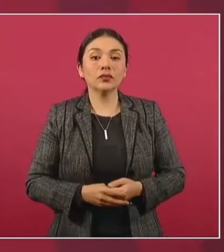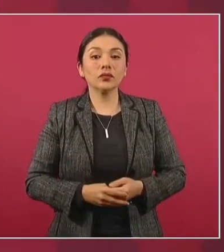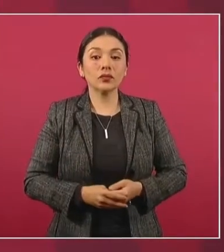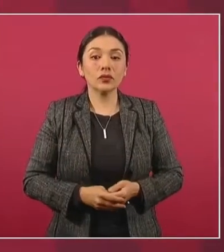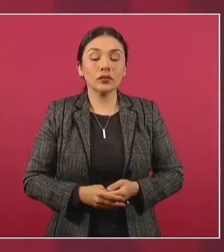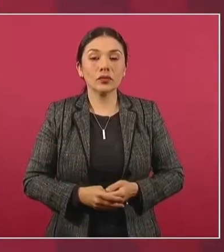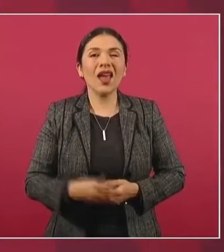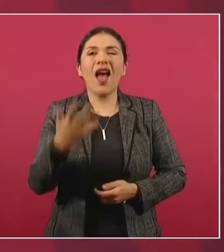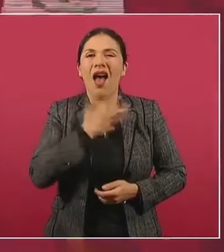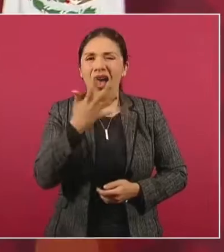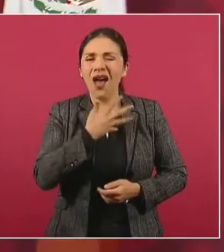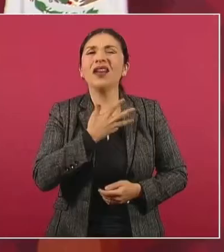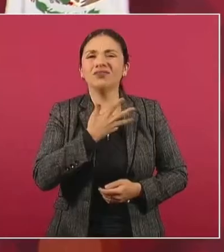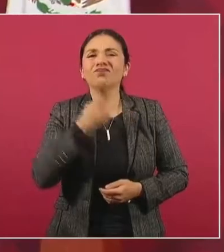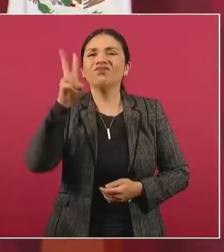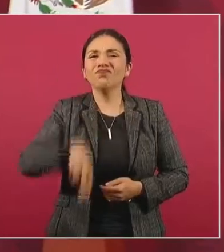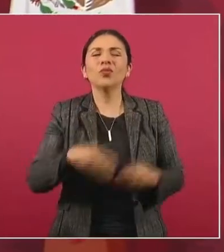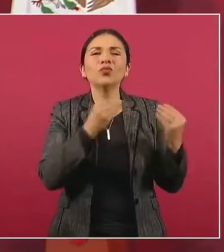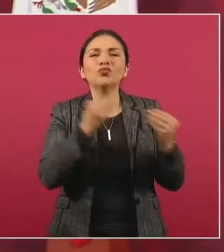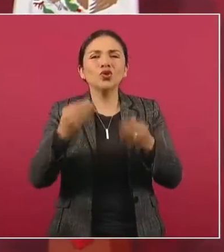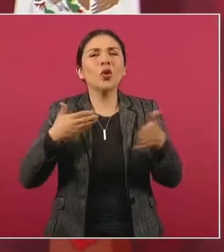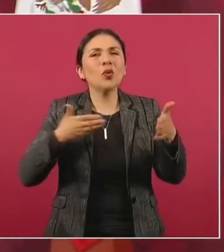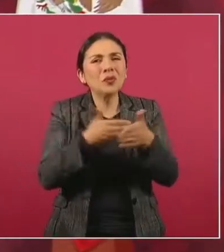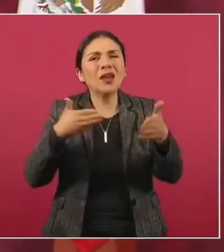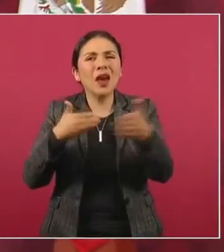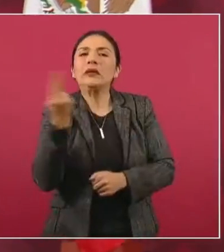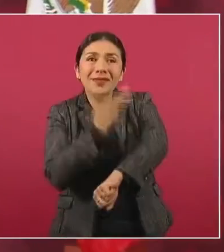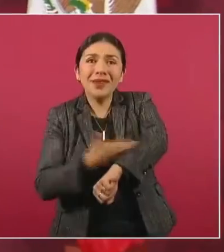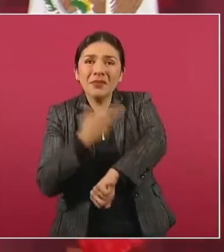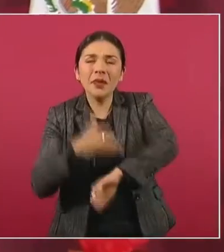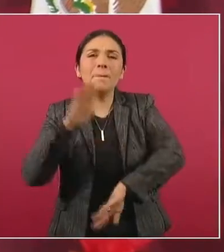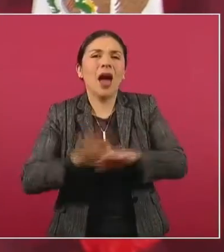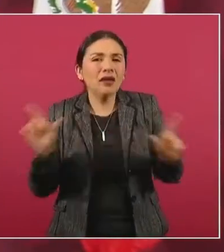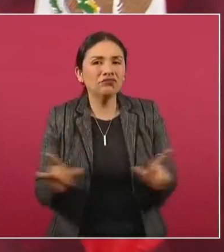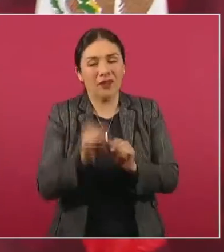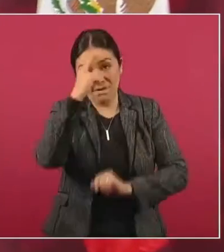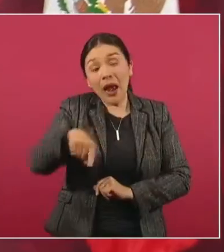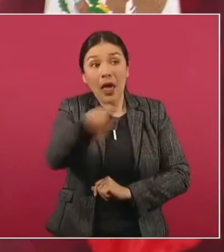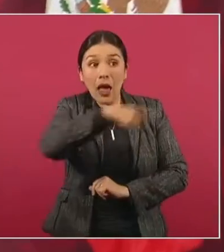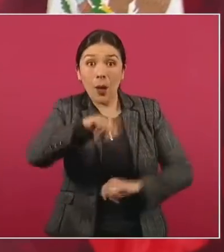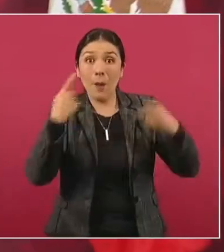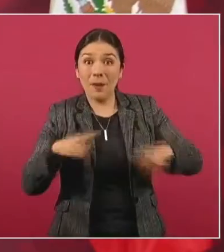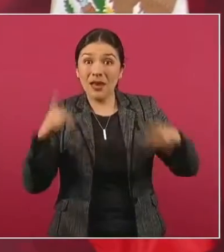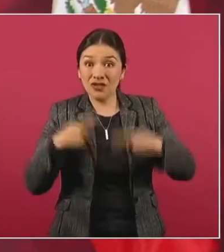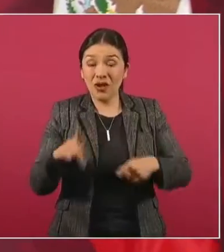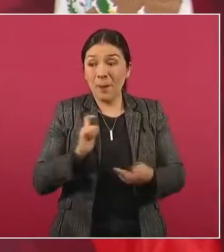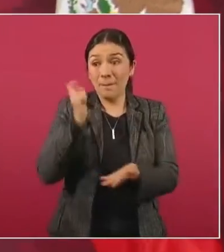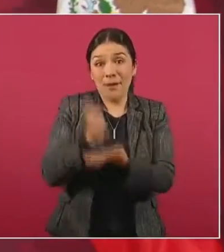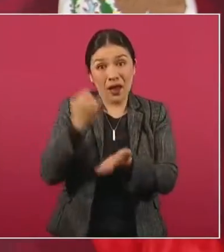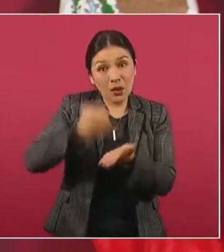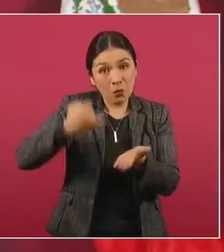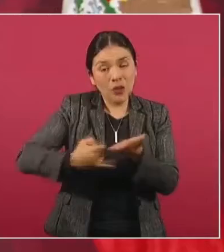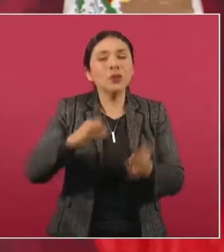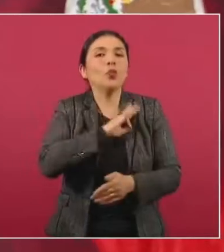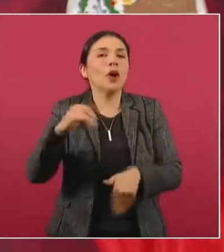muchos obstáculos y que es importante simplificar para que el contribuyente pueda cumplir